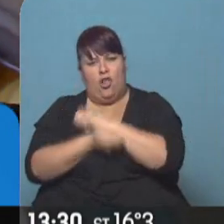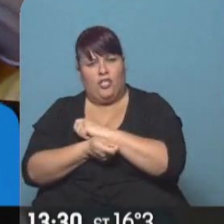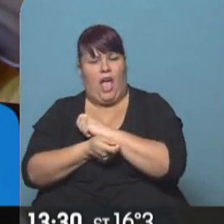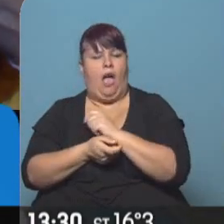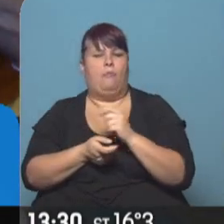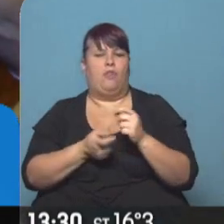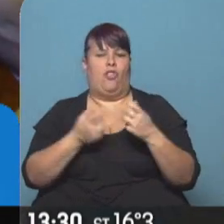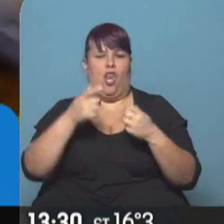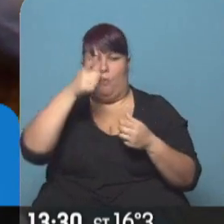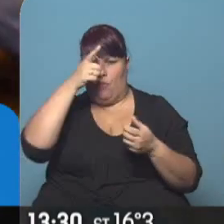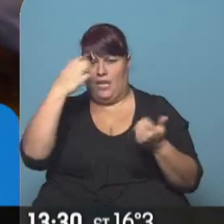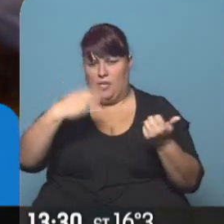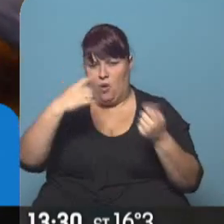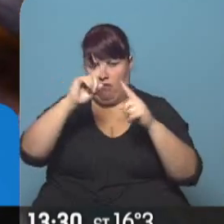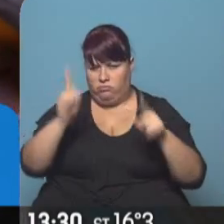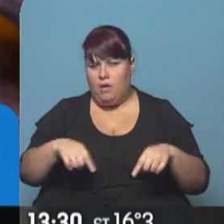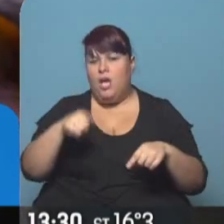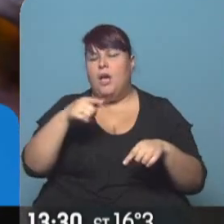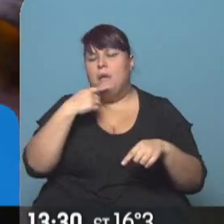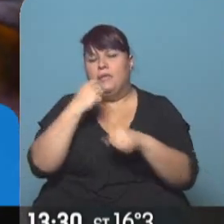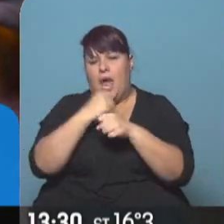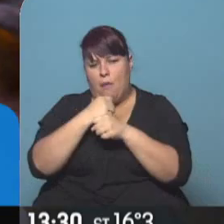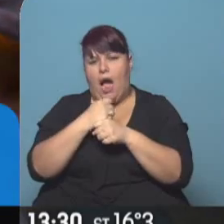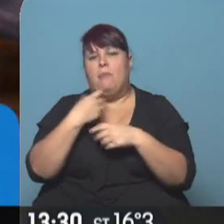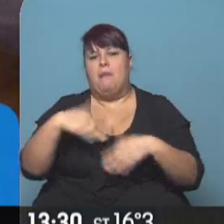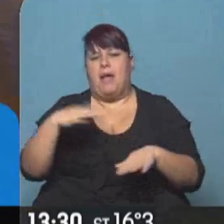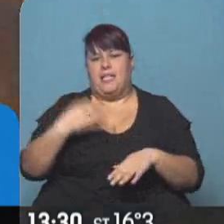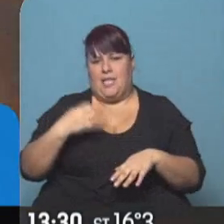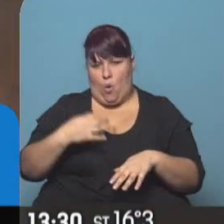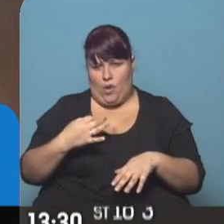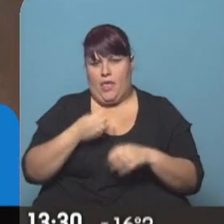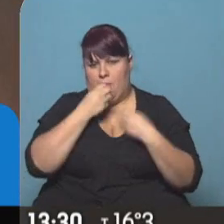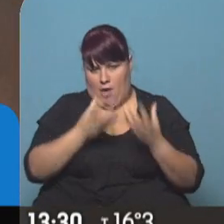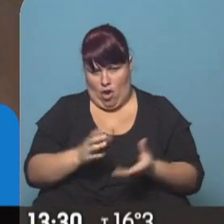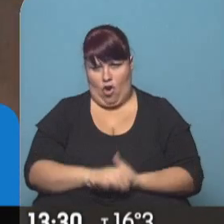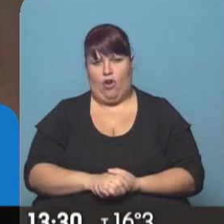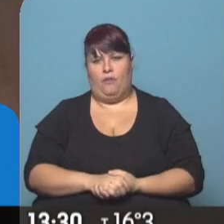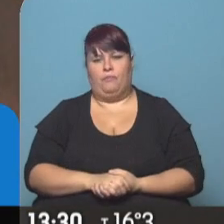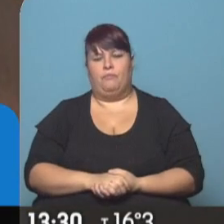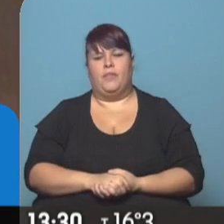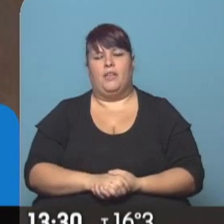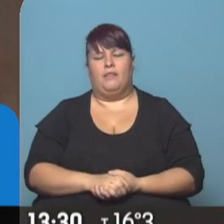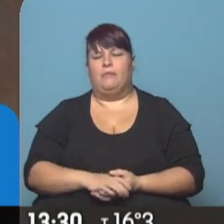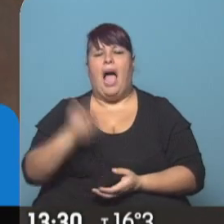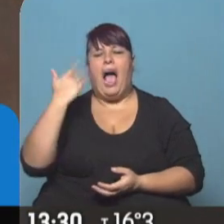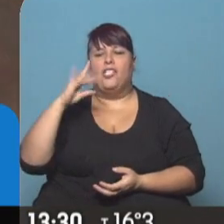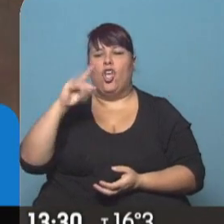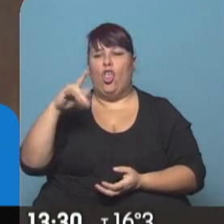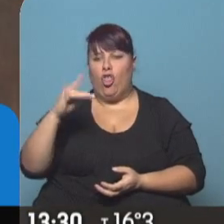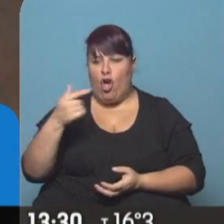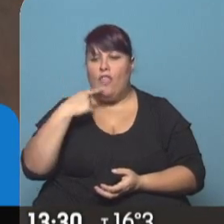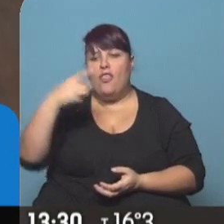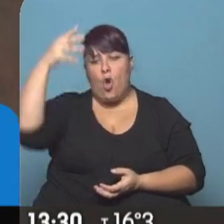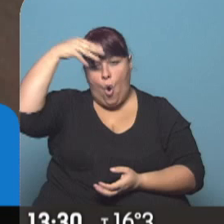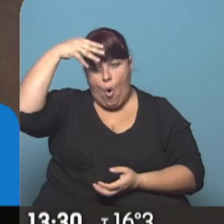los de la fuerza de seguridad, en el trabajo para que vivamos con más seguridad y mejor. Ayer Victoria Donda dijo que